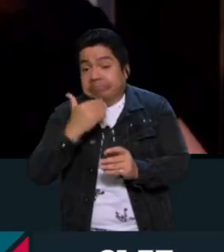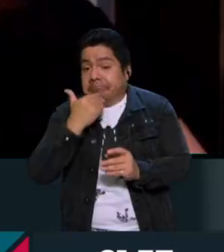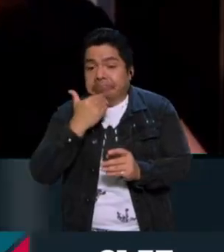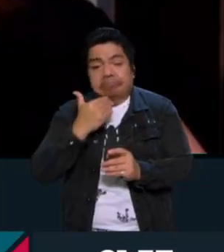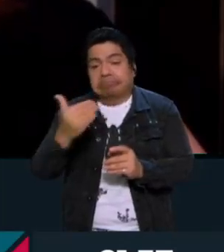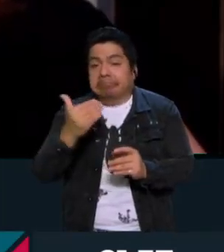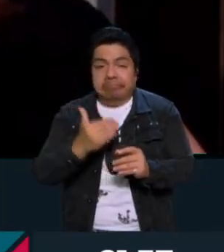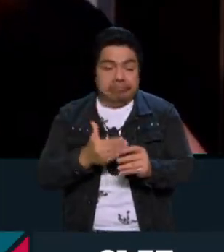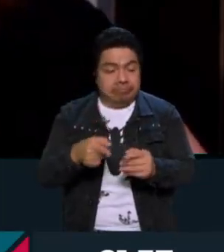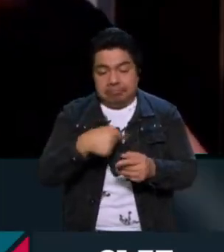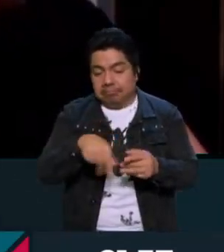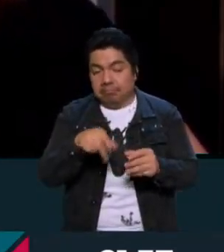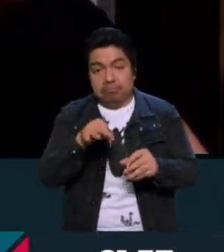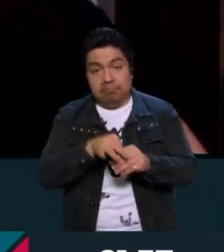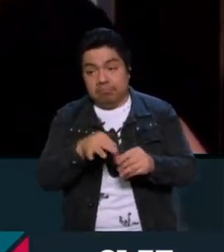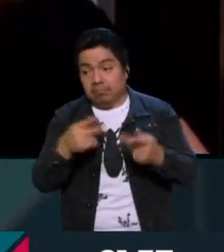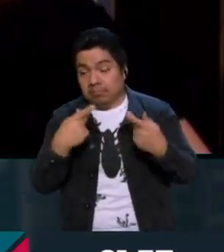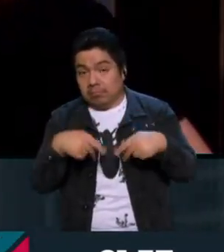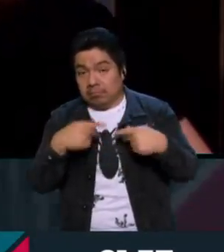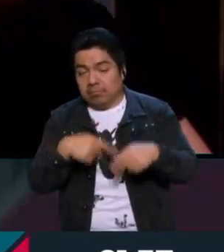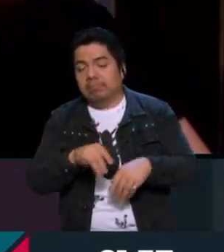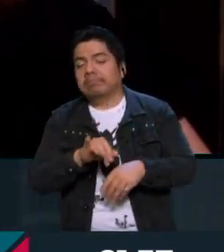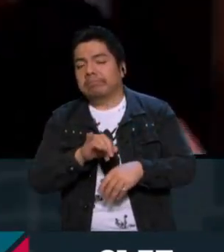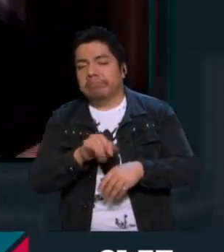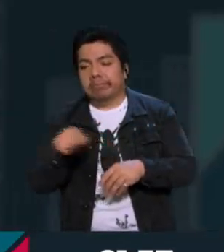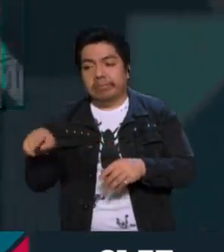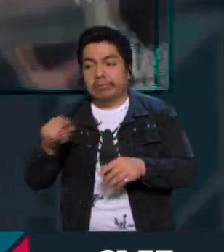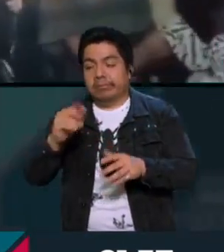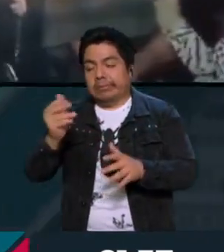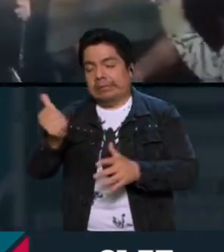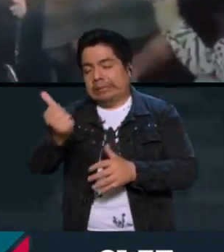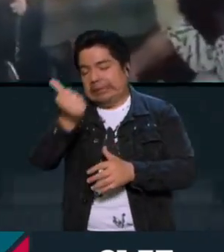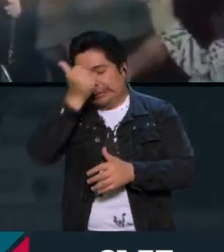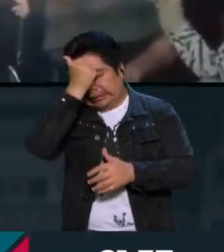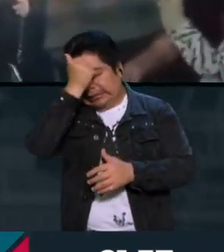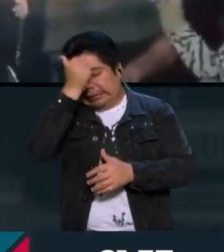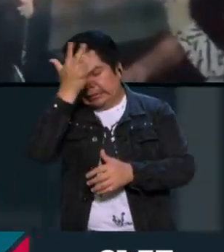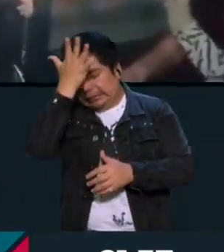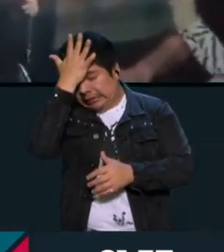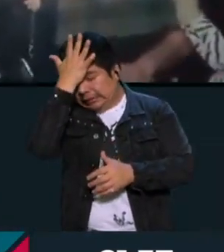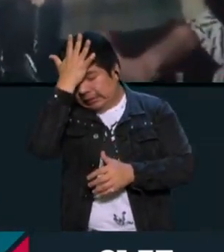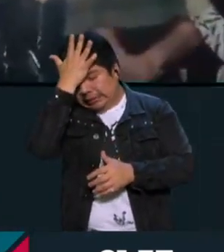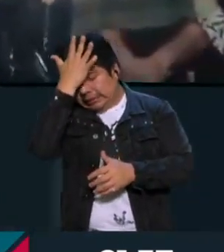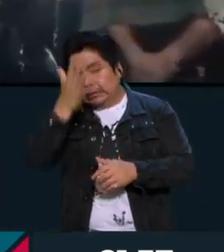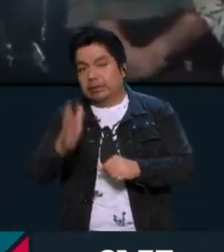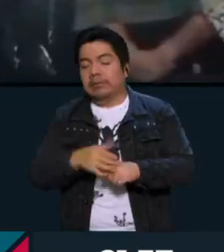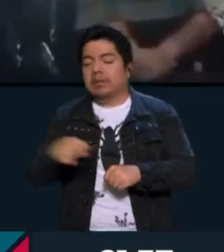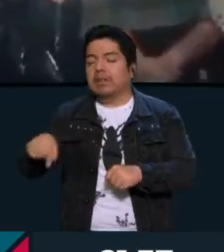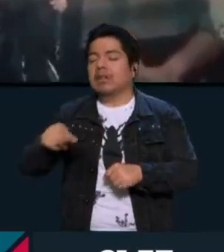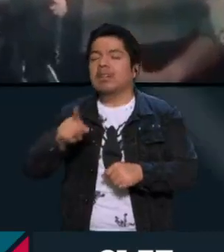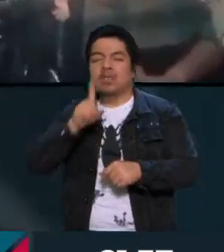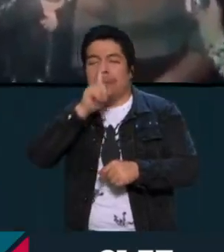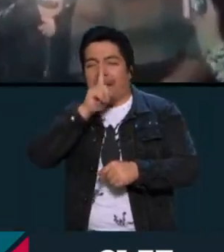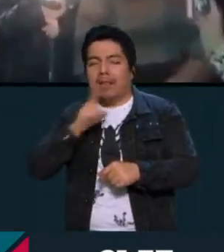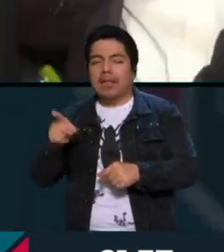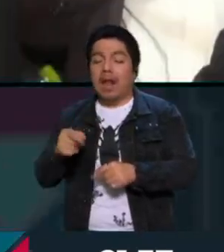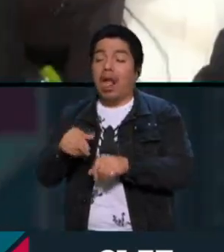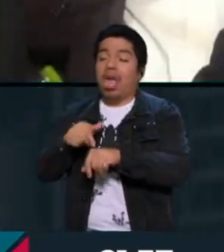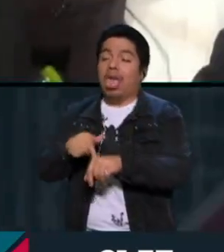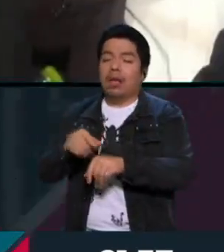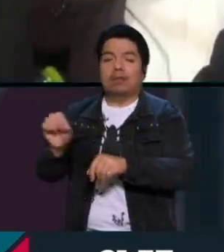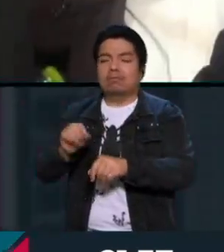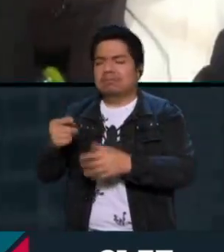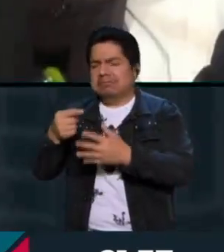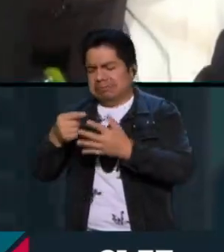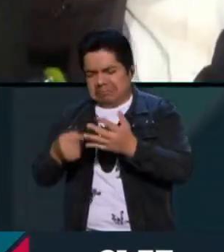sometan al escrutinio público, pero en efecto creo que les va a salir el tiro por la culata, porque no se va a sostener ese argumento, porque todo lo que dicen